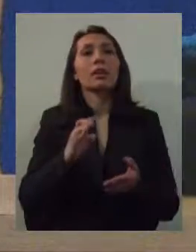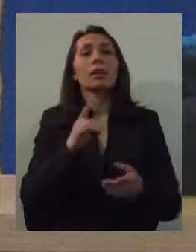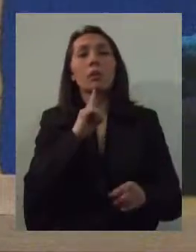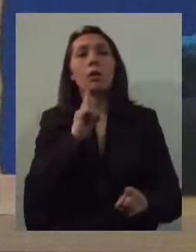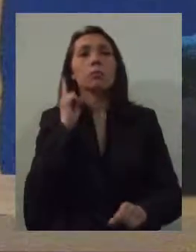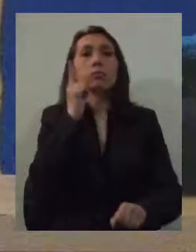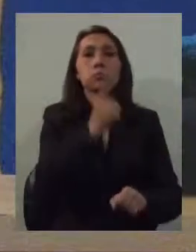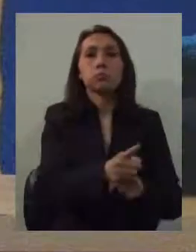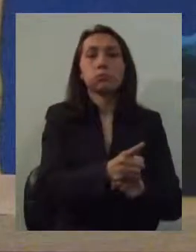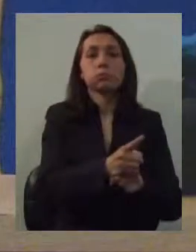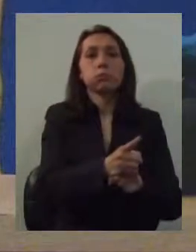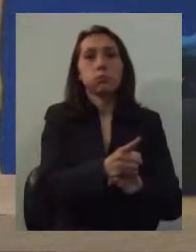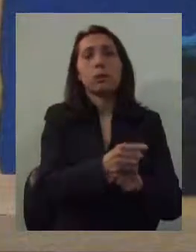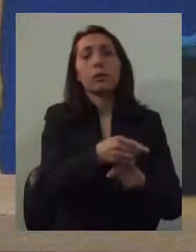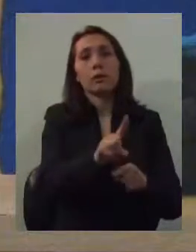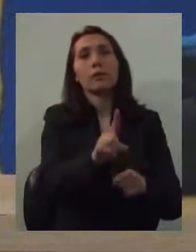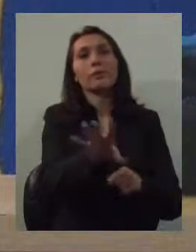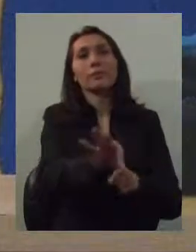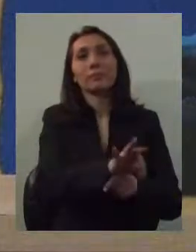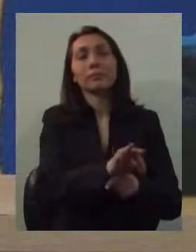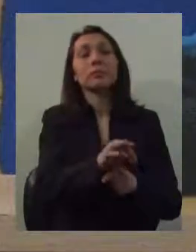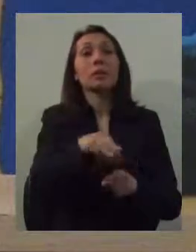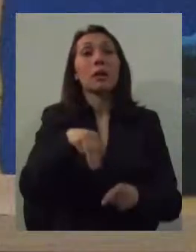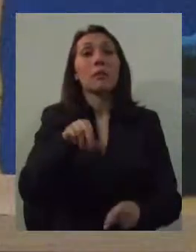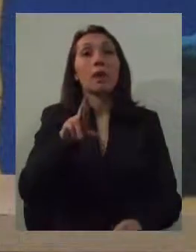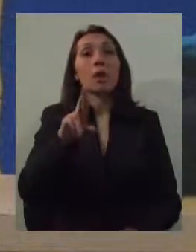porque el Mercosur había quedado